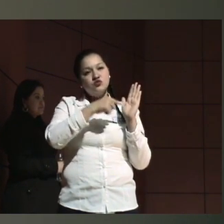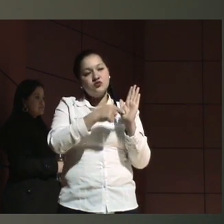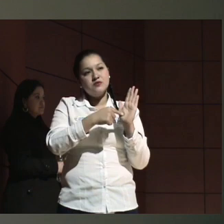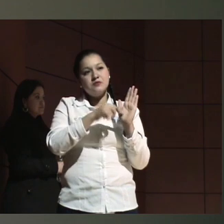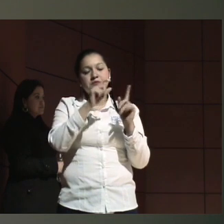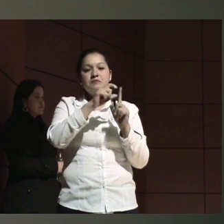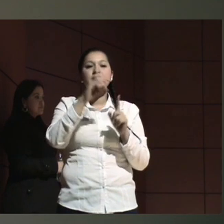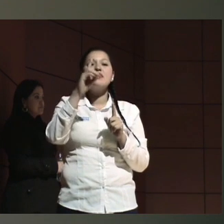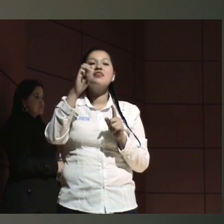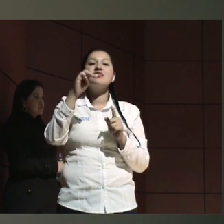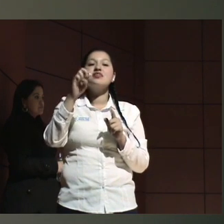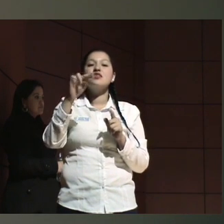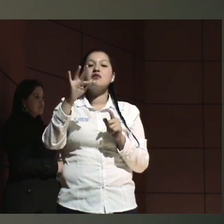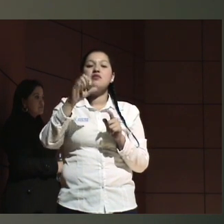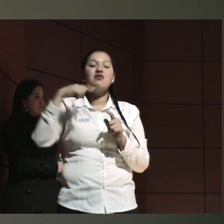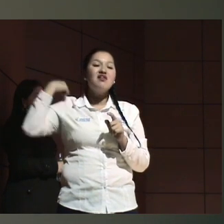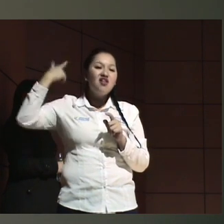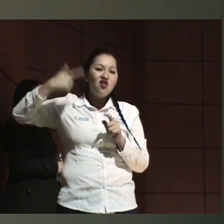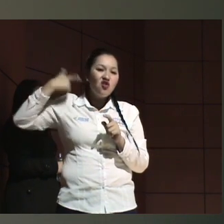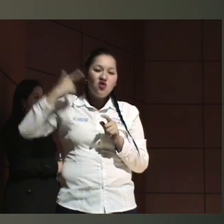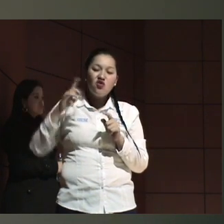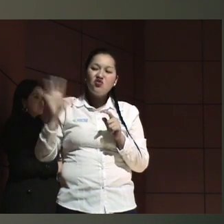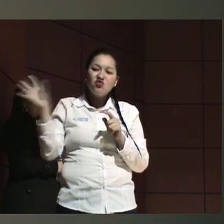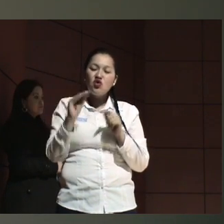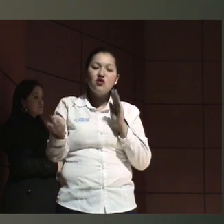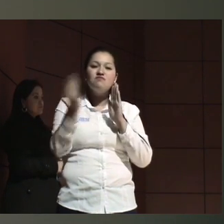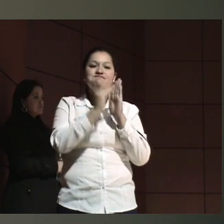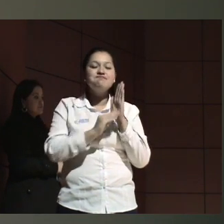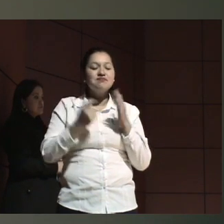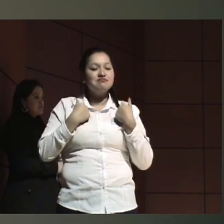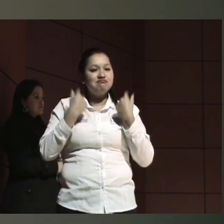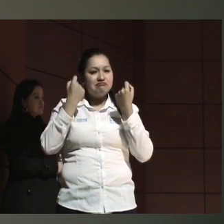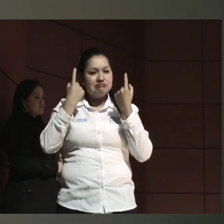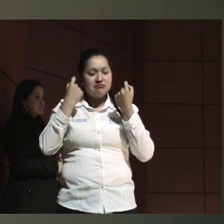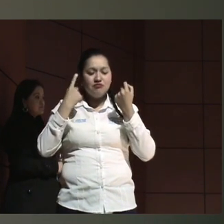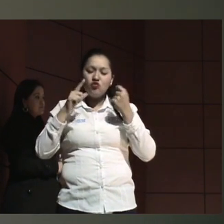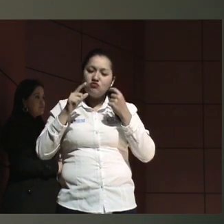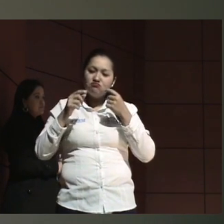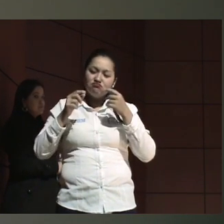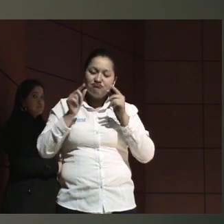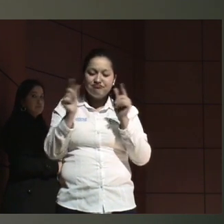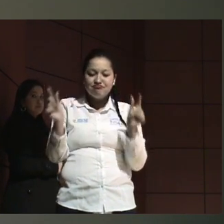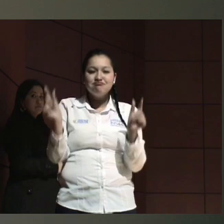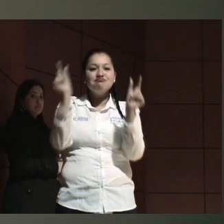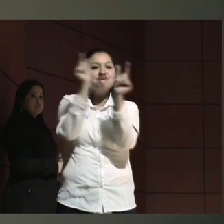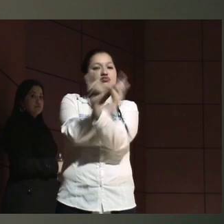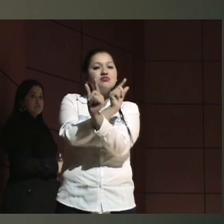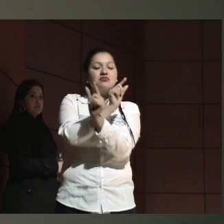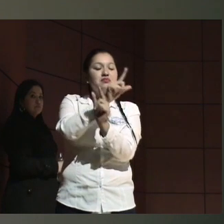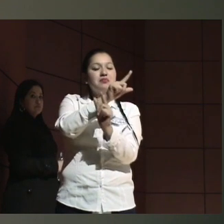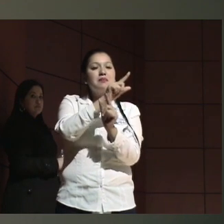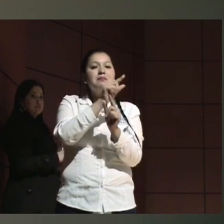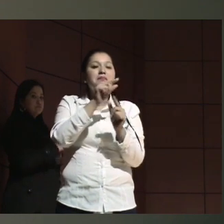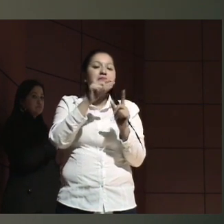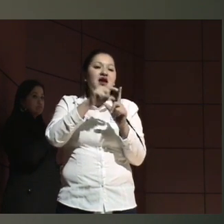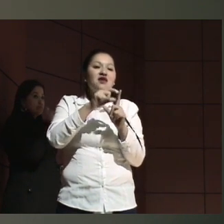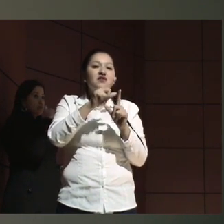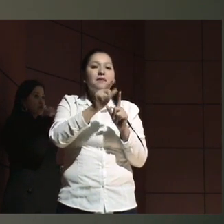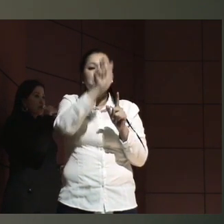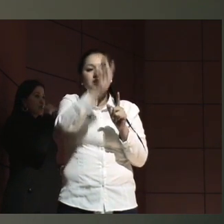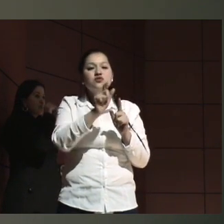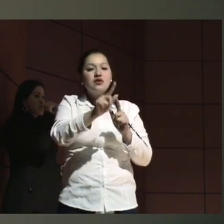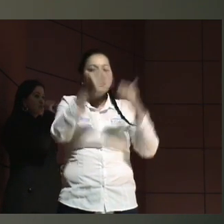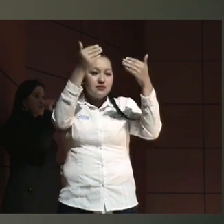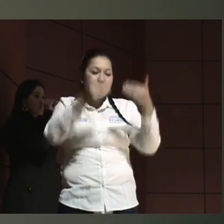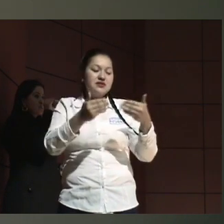aparecía en todas las demás leyes vigentes se debía entender sustituido por personas con discapacidad mental y